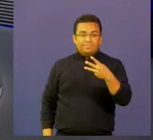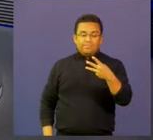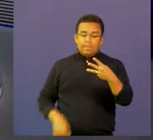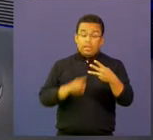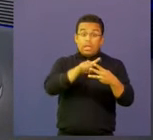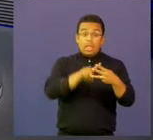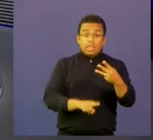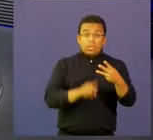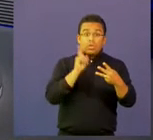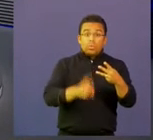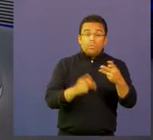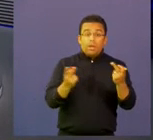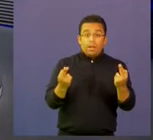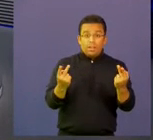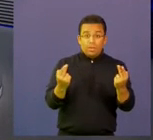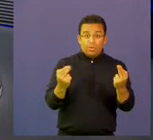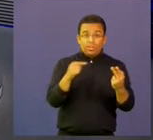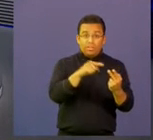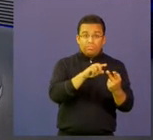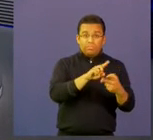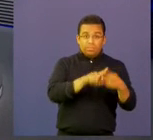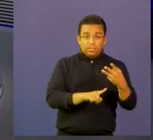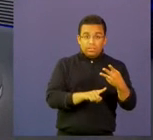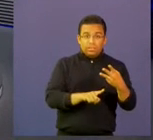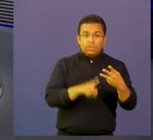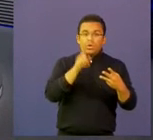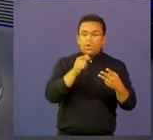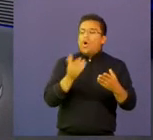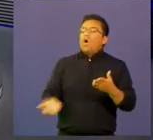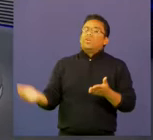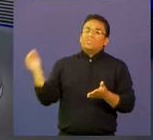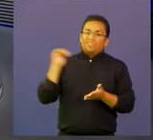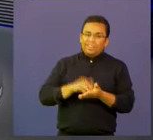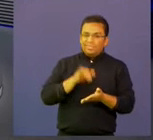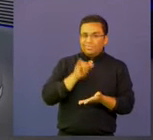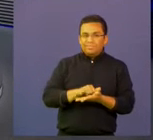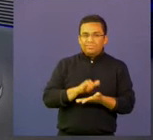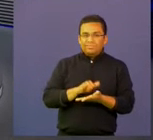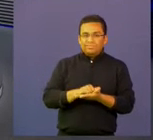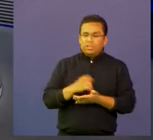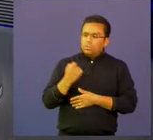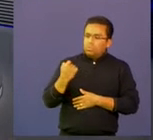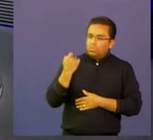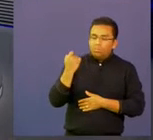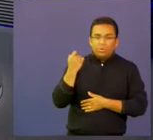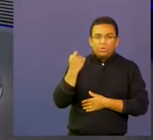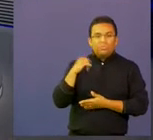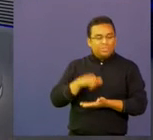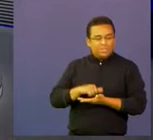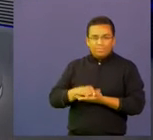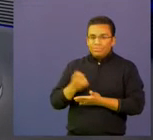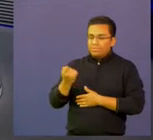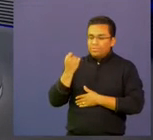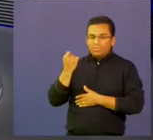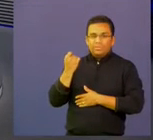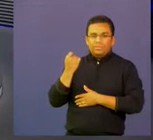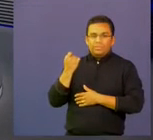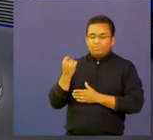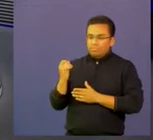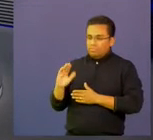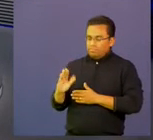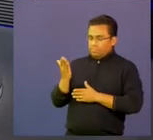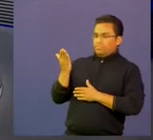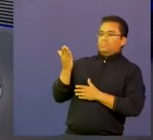analogía porque de nuevo ha ocurrido una revolución que ocurrió hace relativamente poco, y hoy también muchos nos